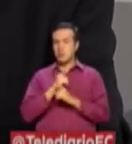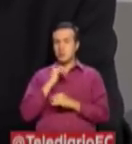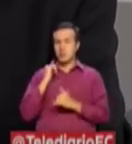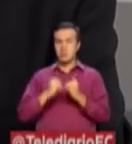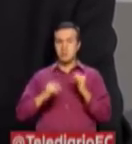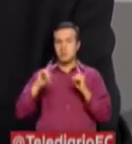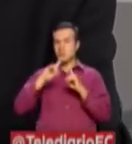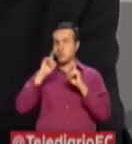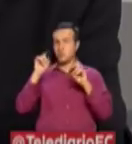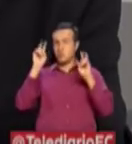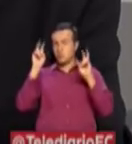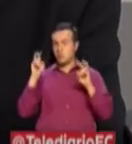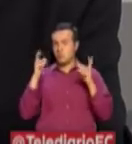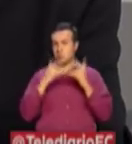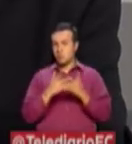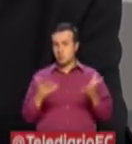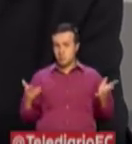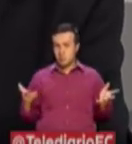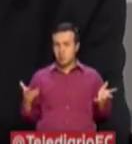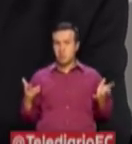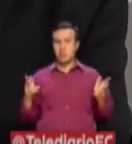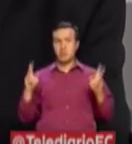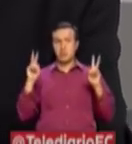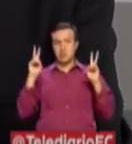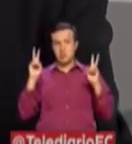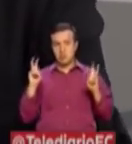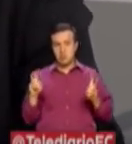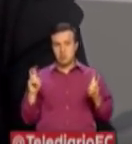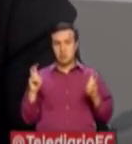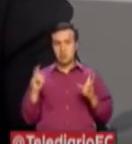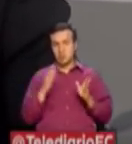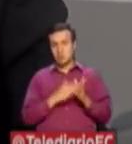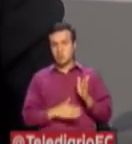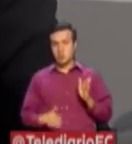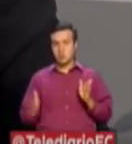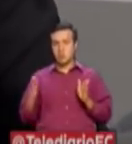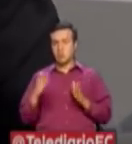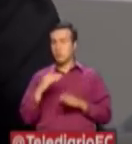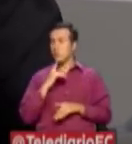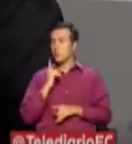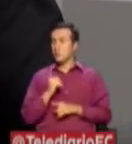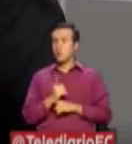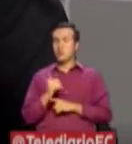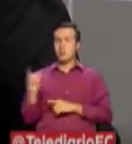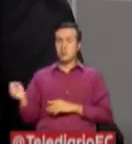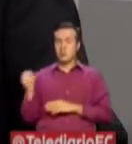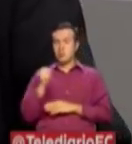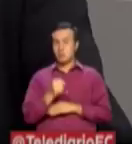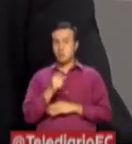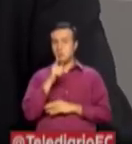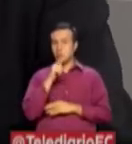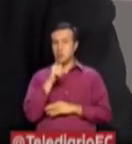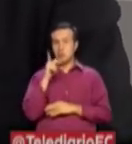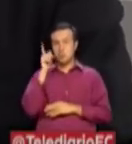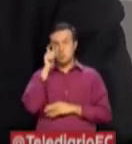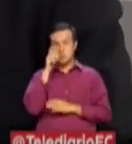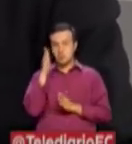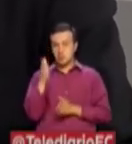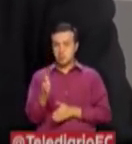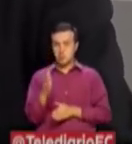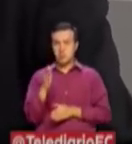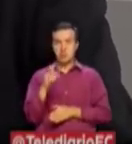consultarle sobre otro tema que ese sí es un tema de y tiene que ver con la comparecencia del fiscal